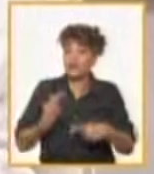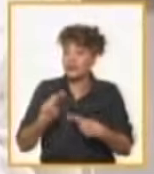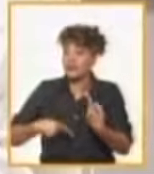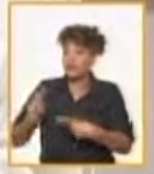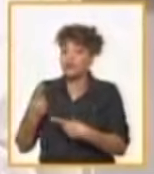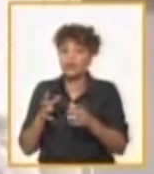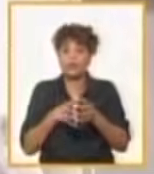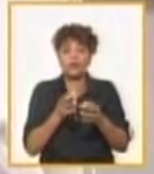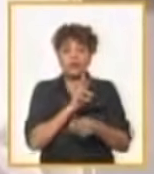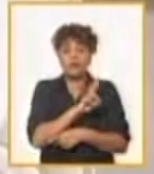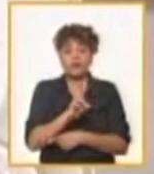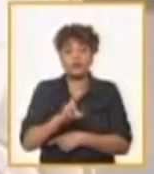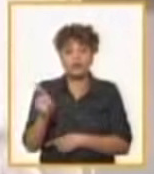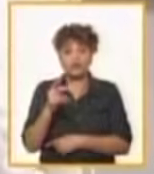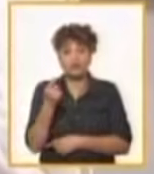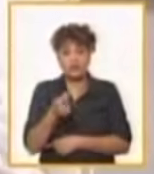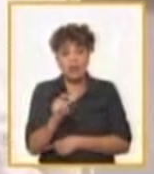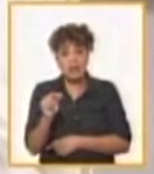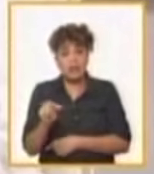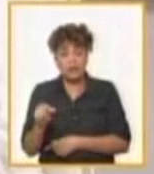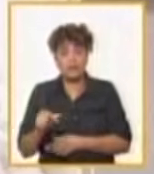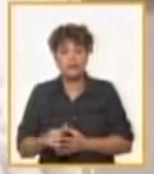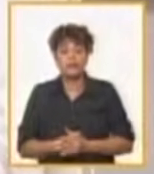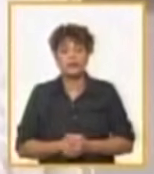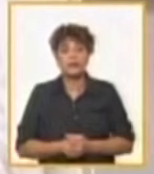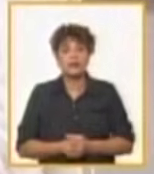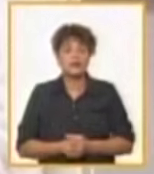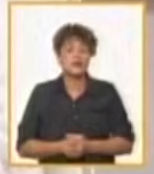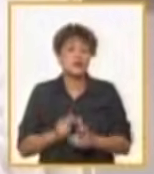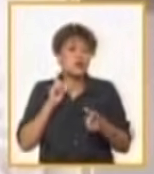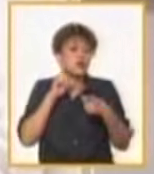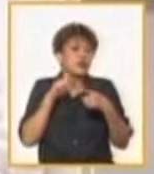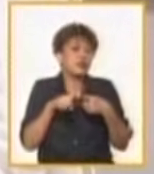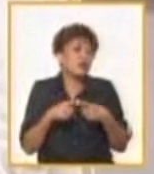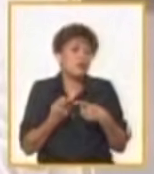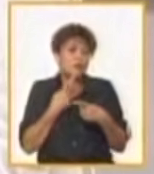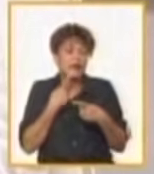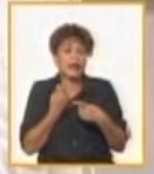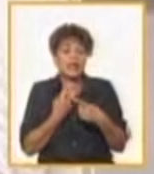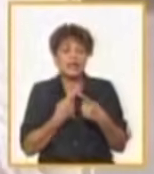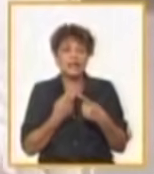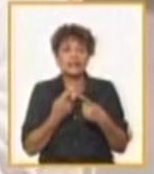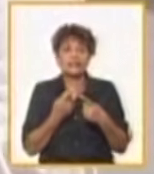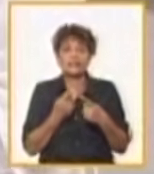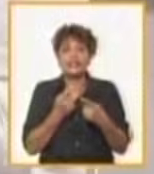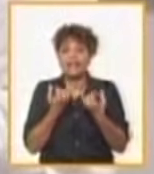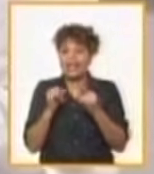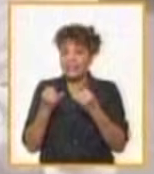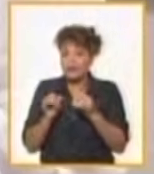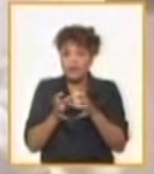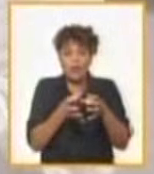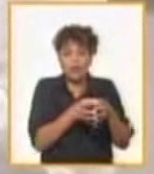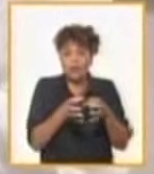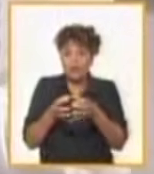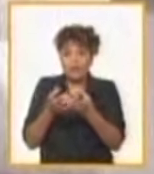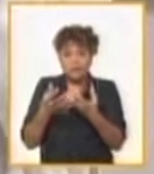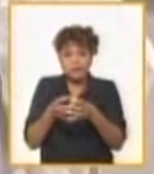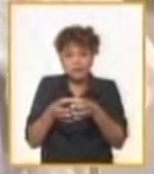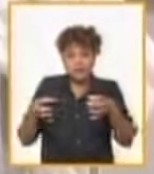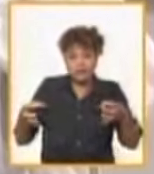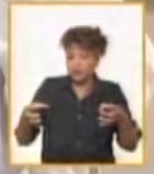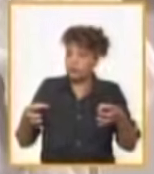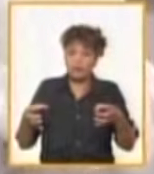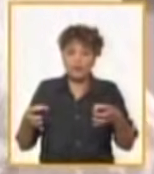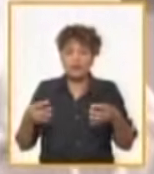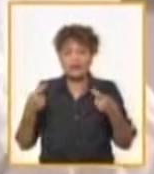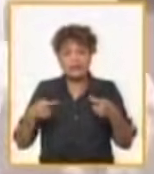¿Para que no haya esa raíz individual que le da independencia de pensamiento